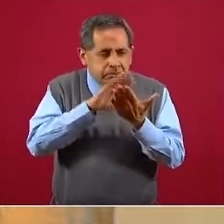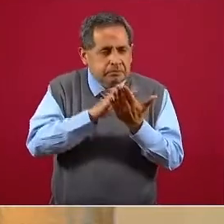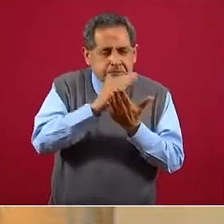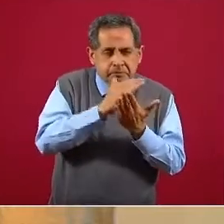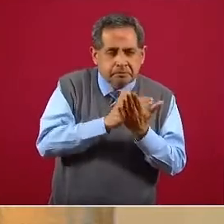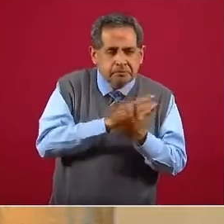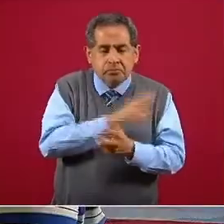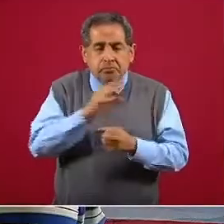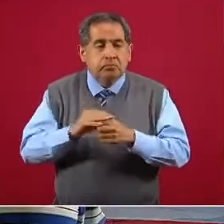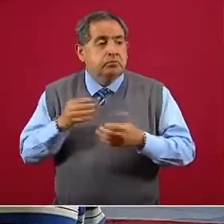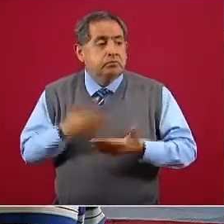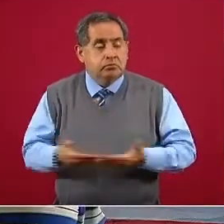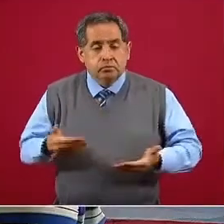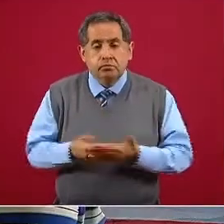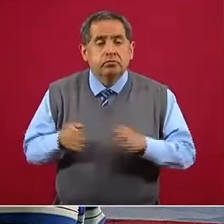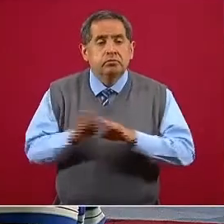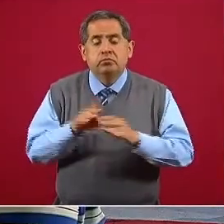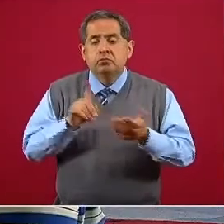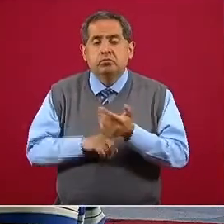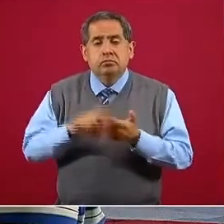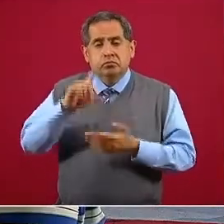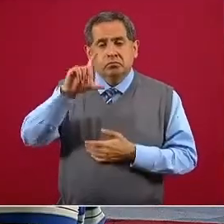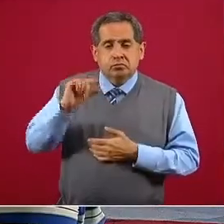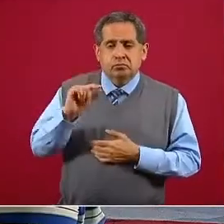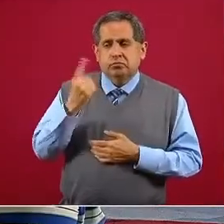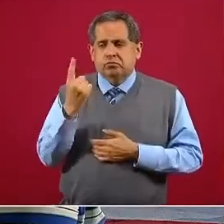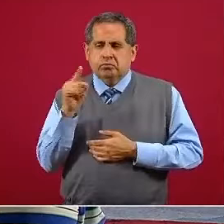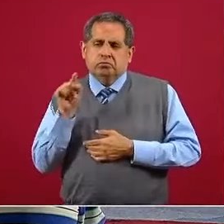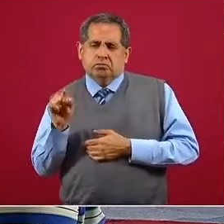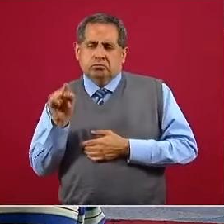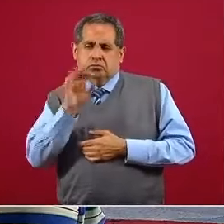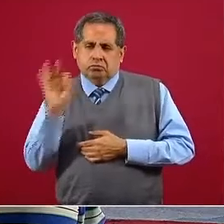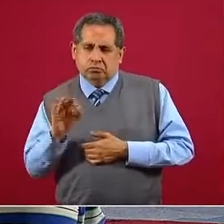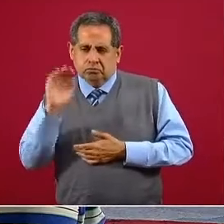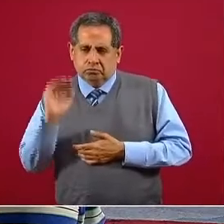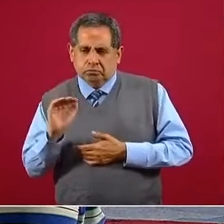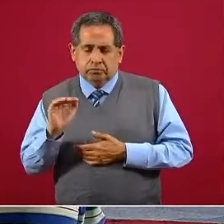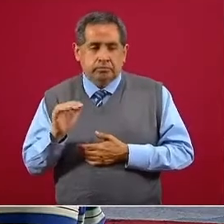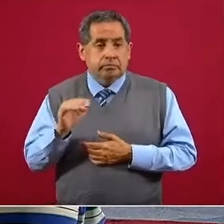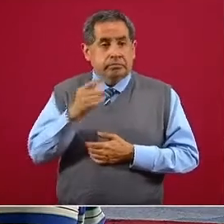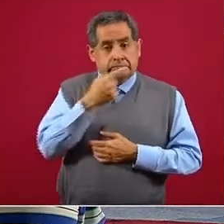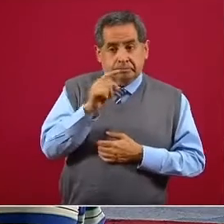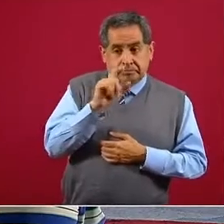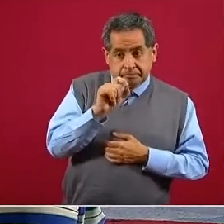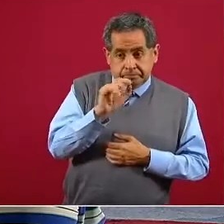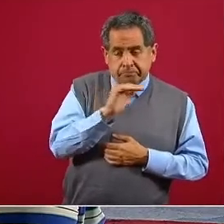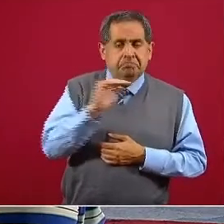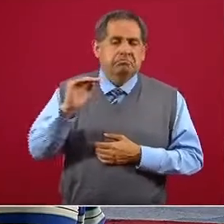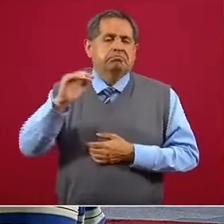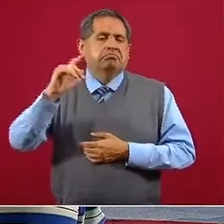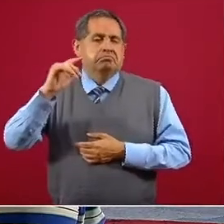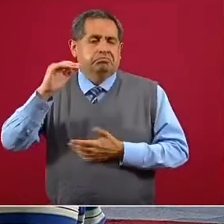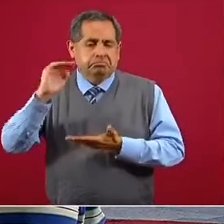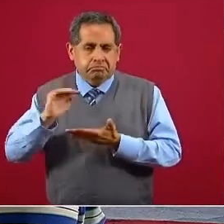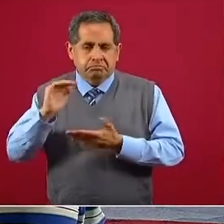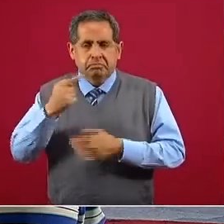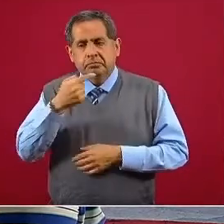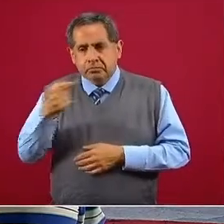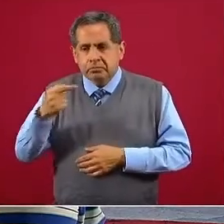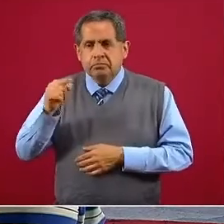esta semana. El día de hoy solo hay una disminución de un punto porcentual de menos 20, estamos todavía con una reducción de menos